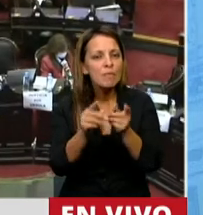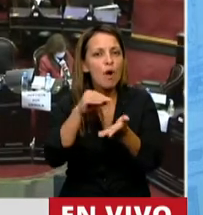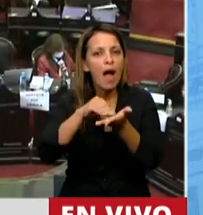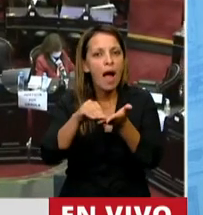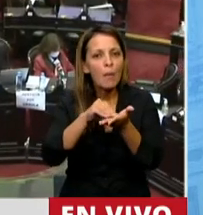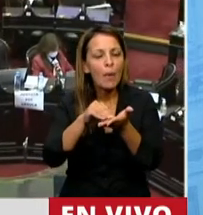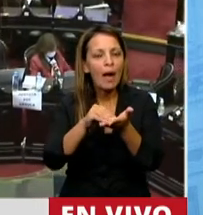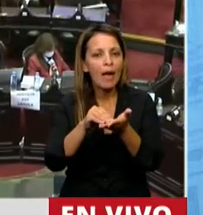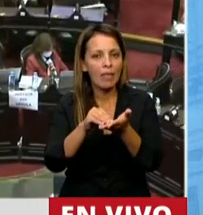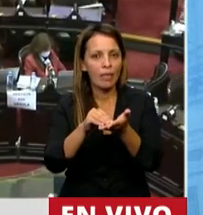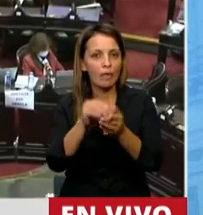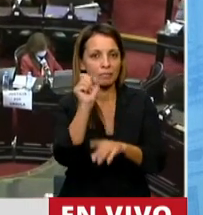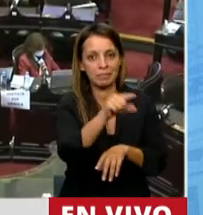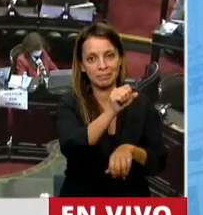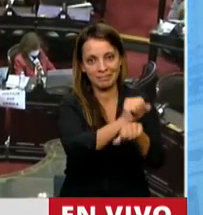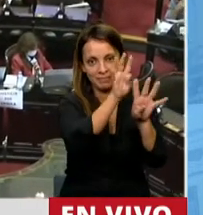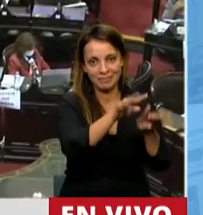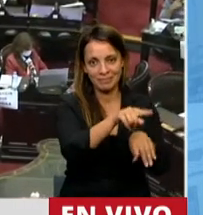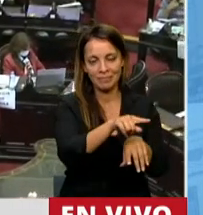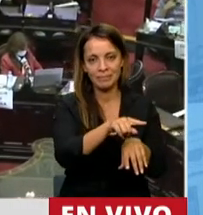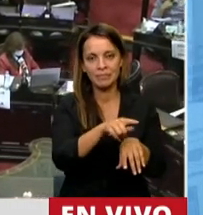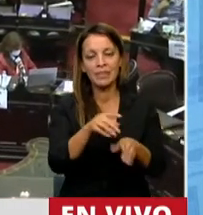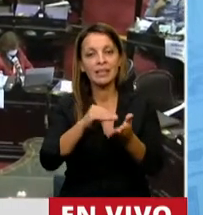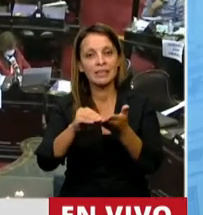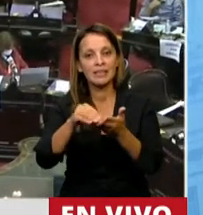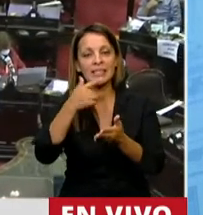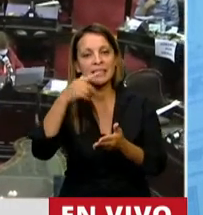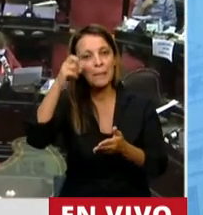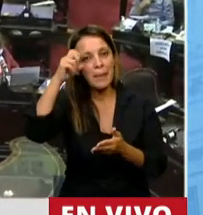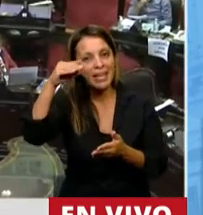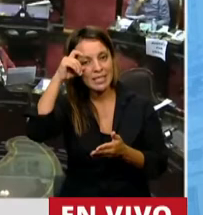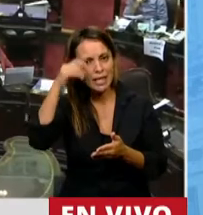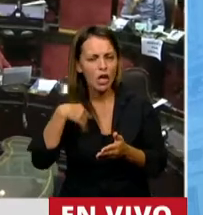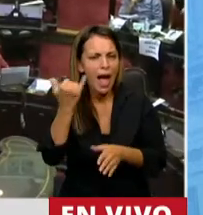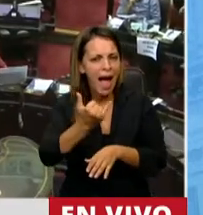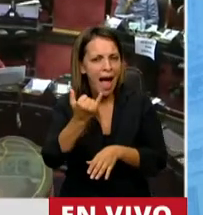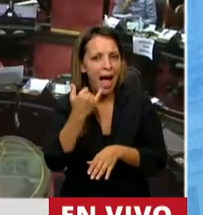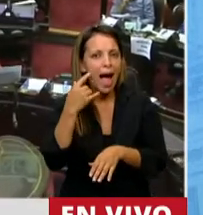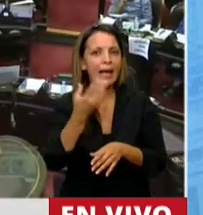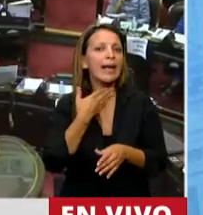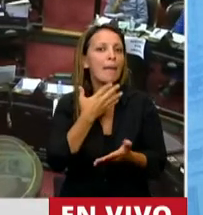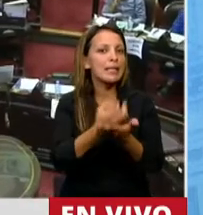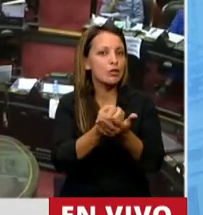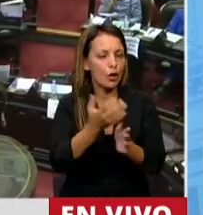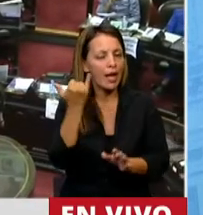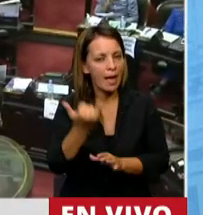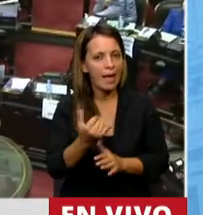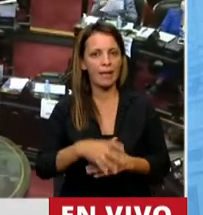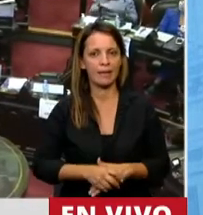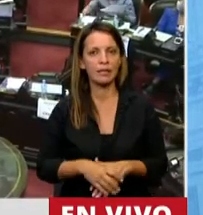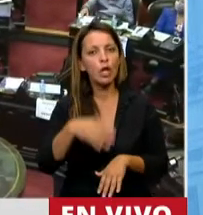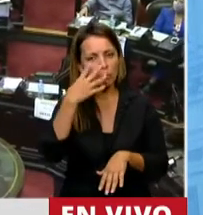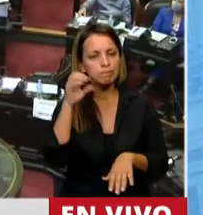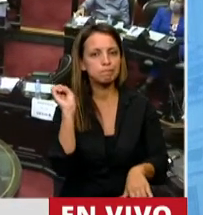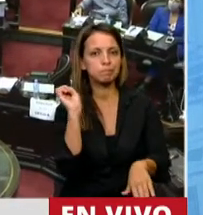abogado de Huergo, que es Sebastián Epeche, tengo las grabaciones, que yo le voy a transmitir y le voy a hacer llegar a